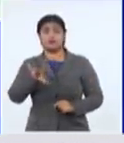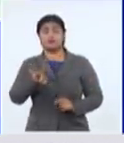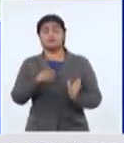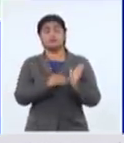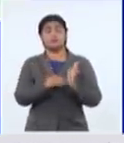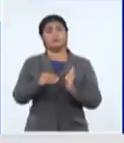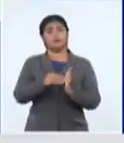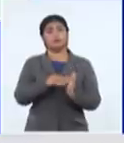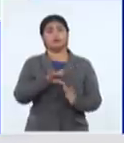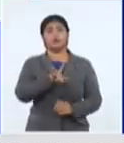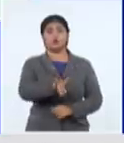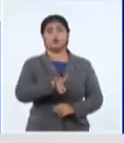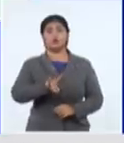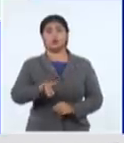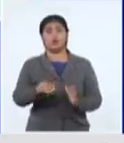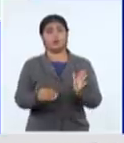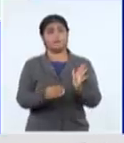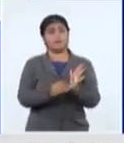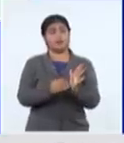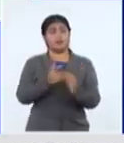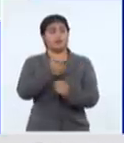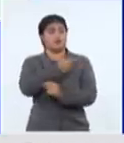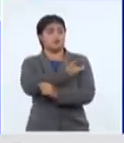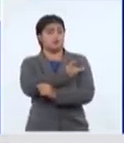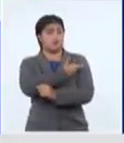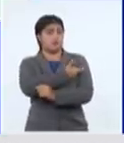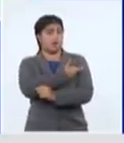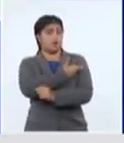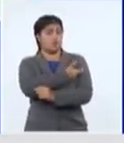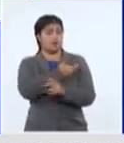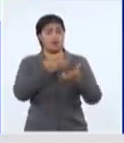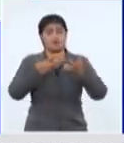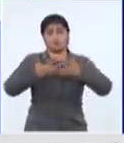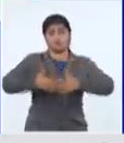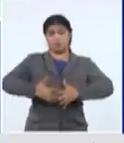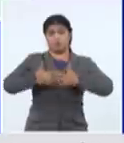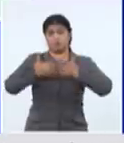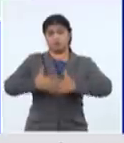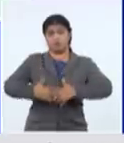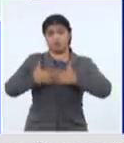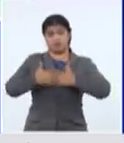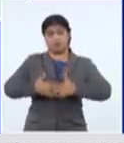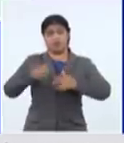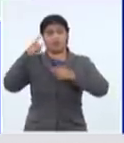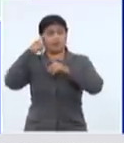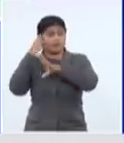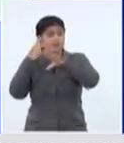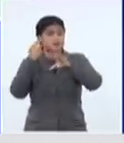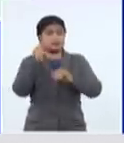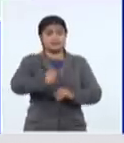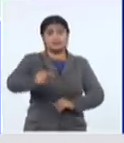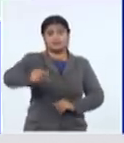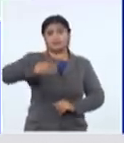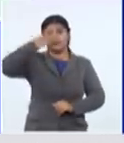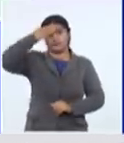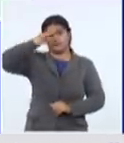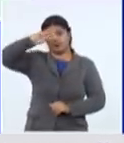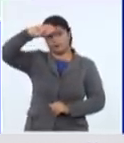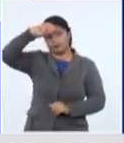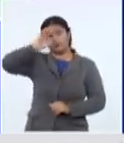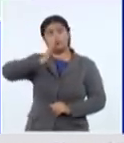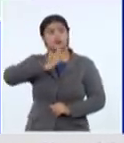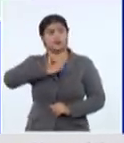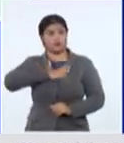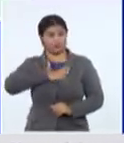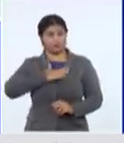15.099.000, son vacunas elaboradas con los científicos y por nuestro país para